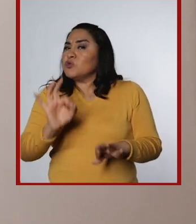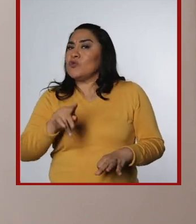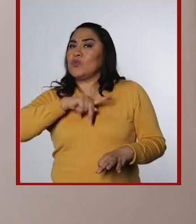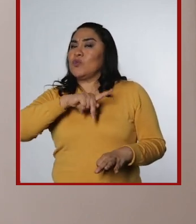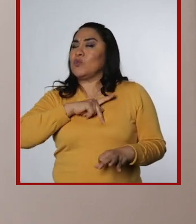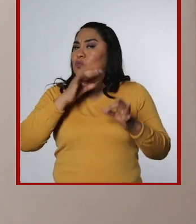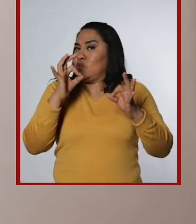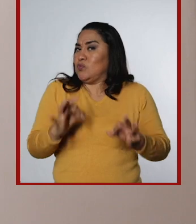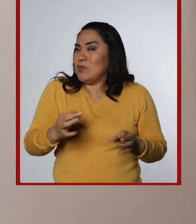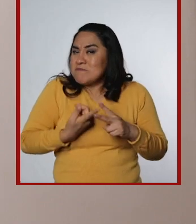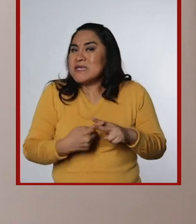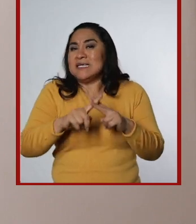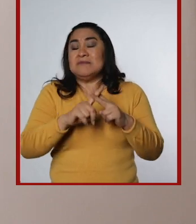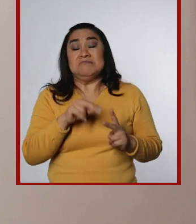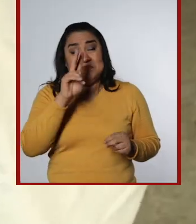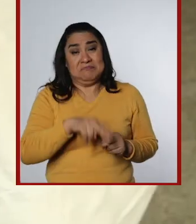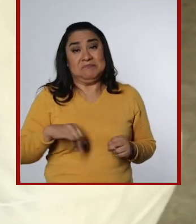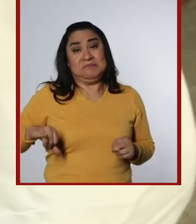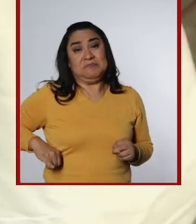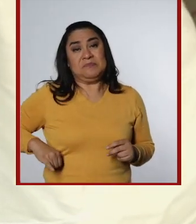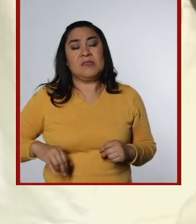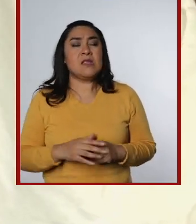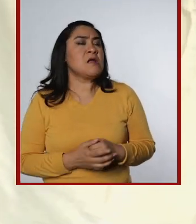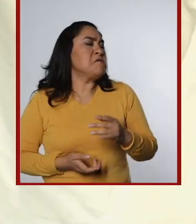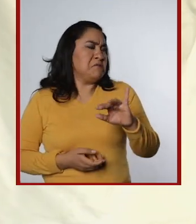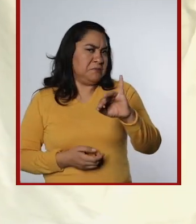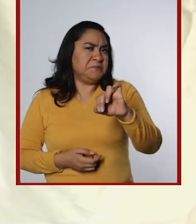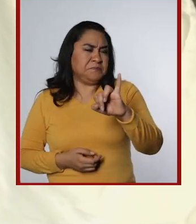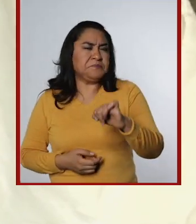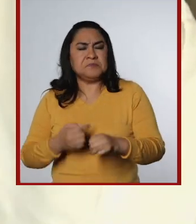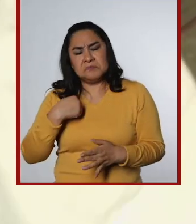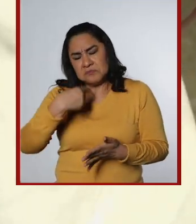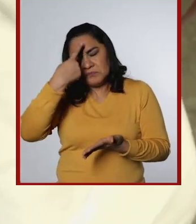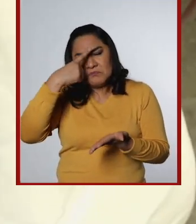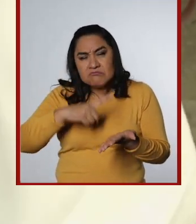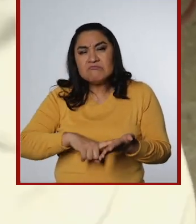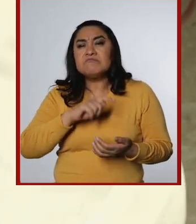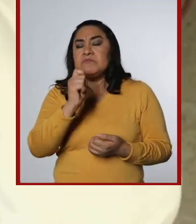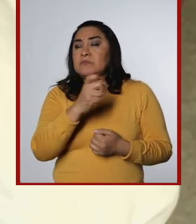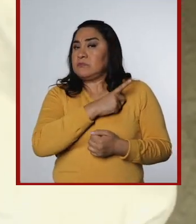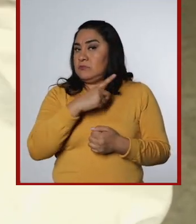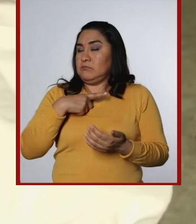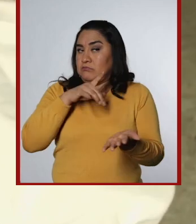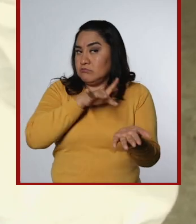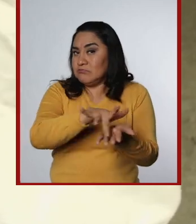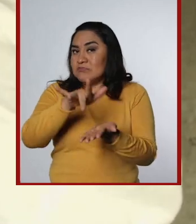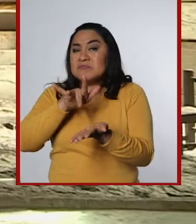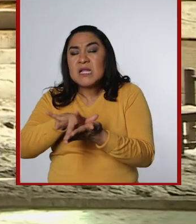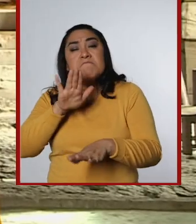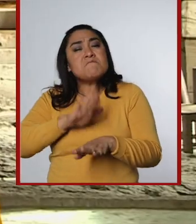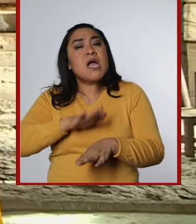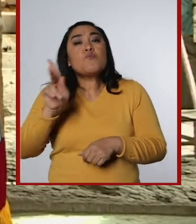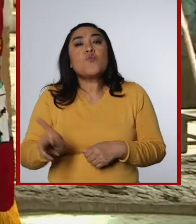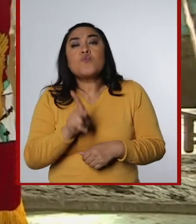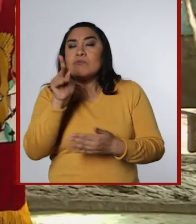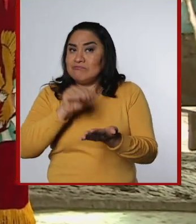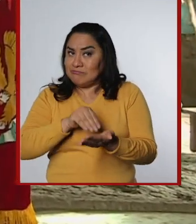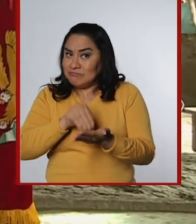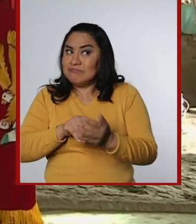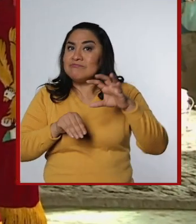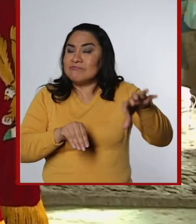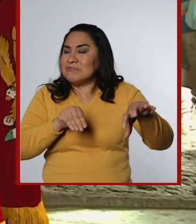raíces. Súper interesante. Sí, sobre todo yo creo que se trata de reivindicar a los pueblos vivos. Muchas veces